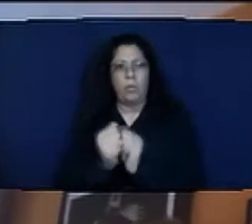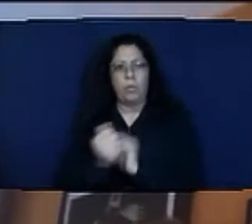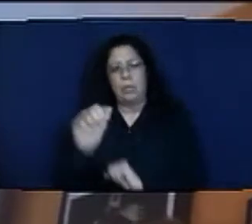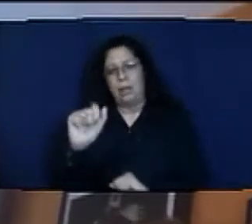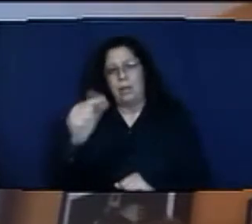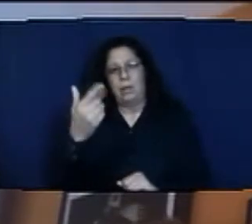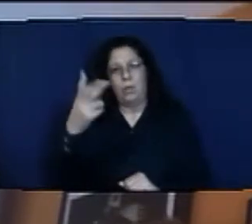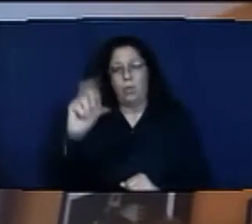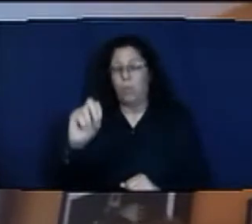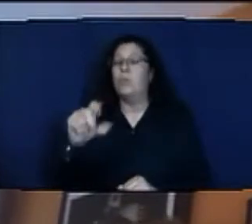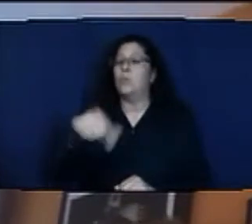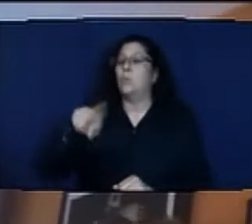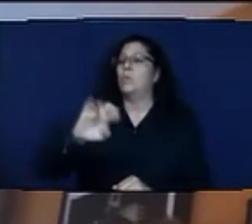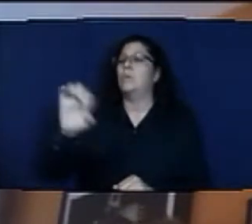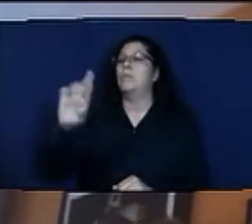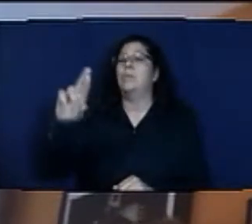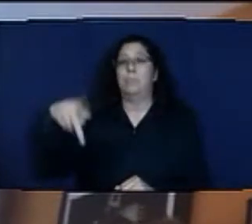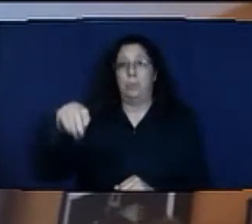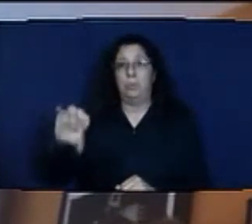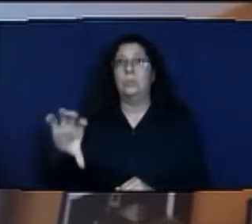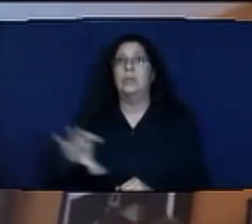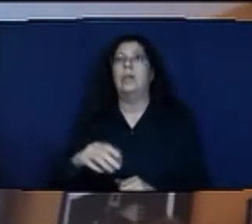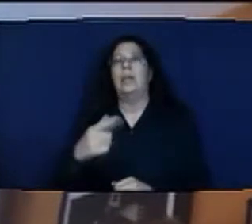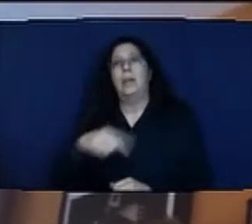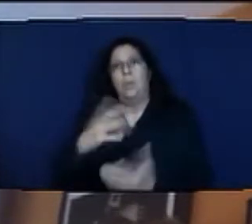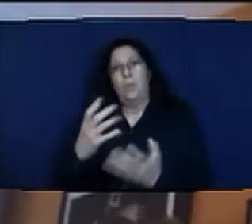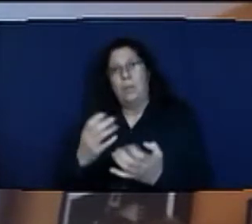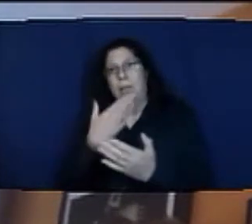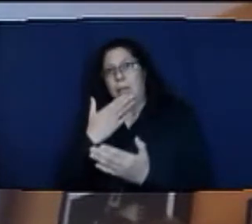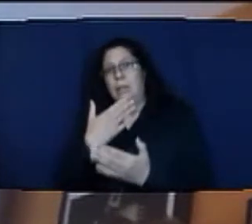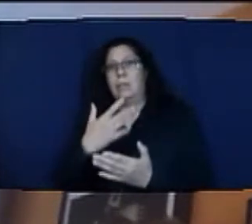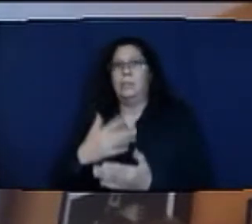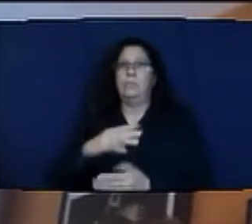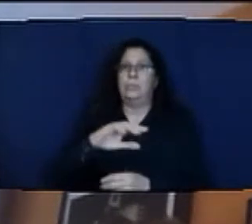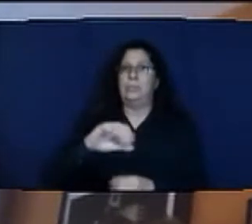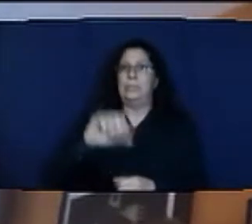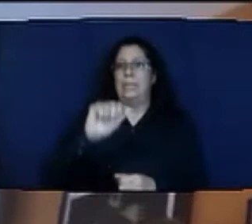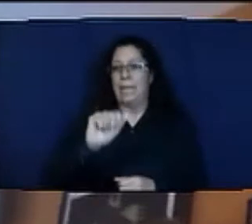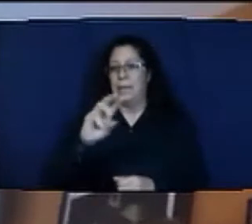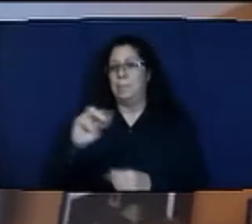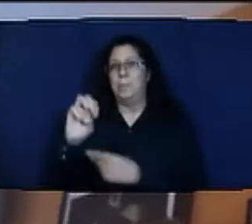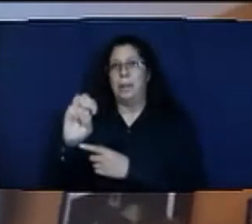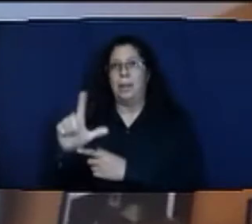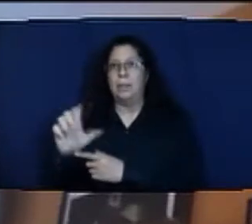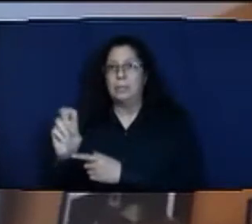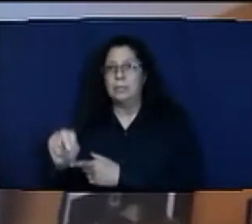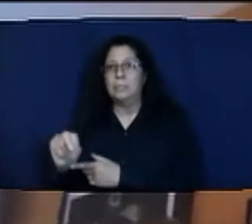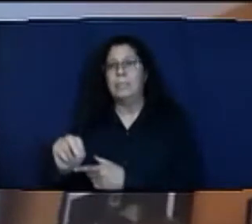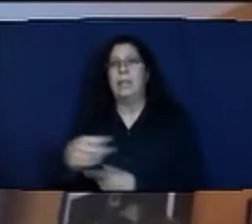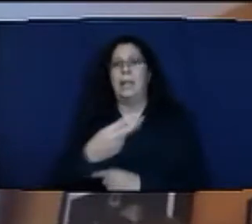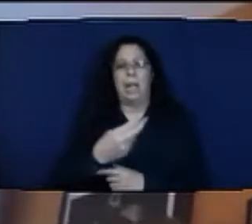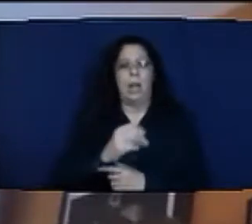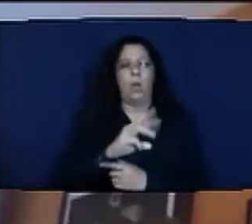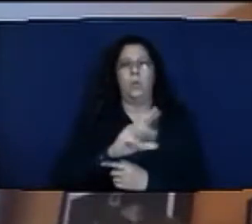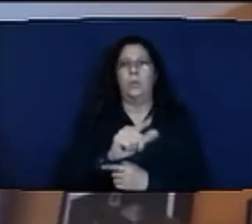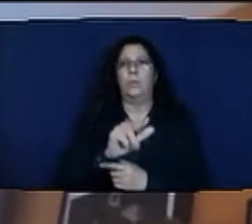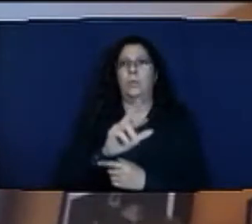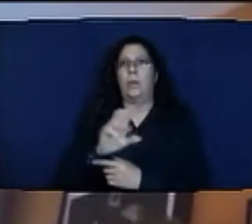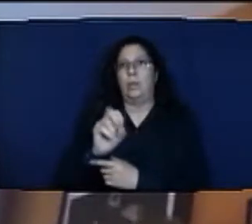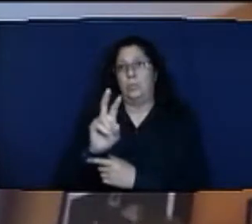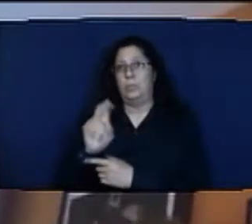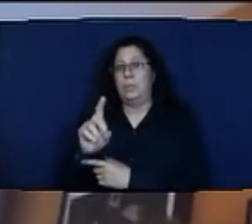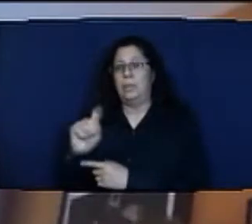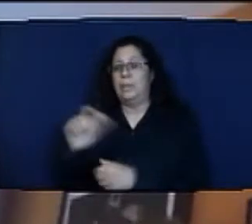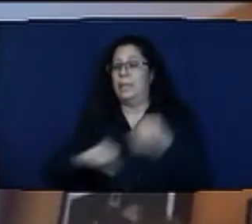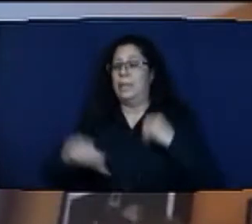Quiero agradecer a nuestros patrocinadores, la Fundación de Andrew W. Mellon y HowlRound Theater Commons, por apoyar la